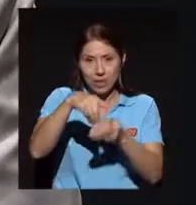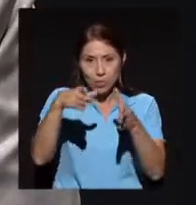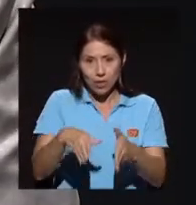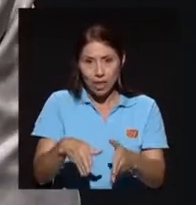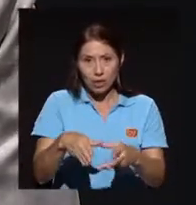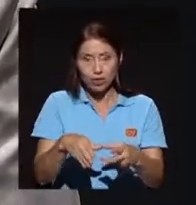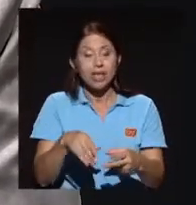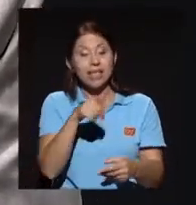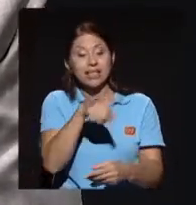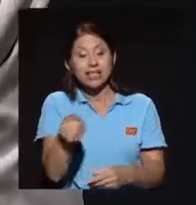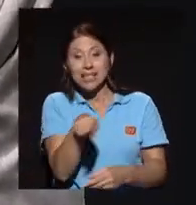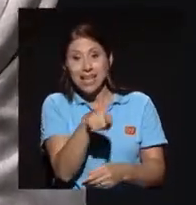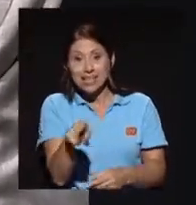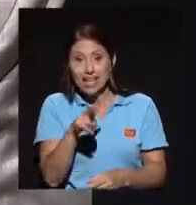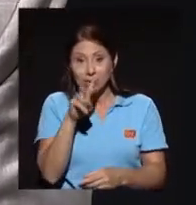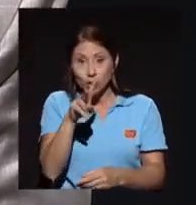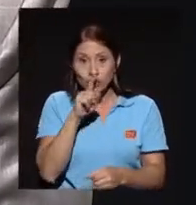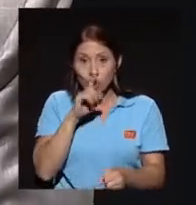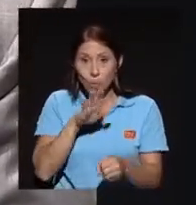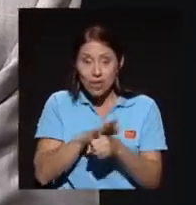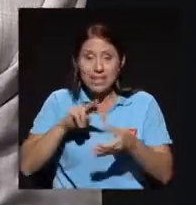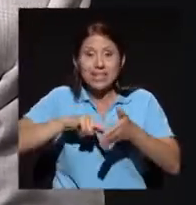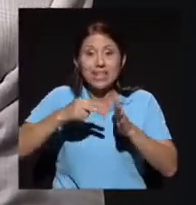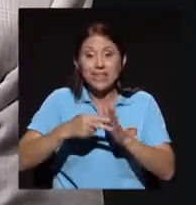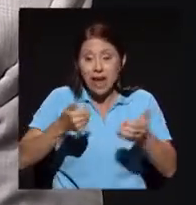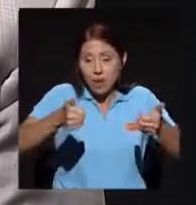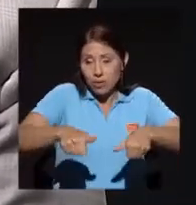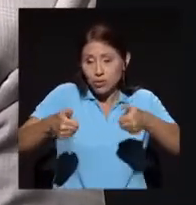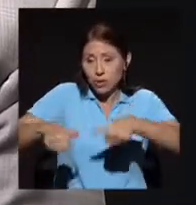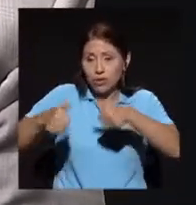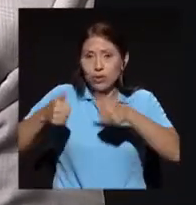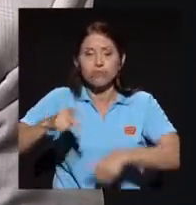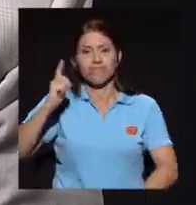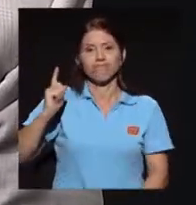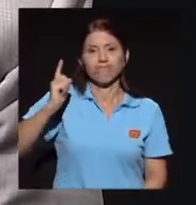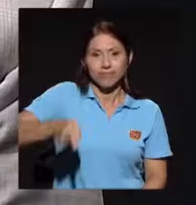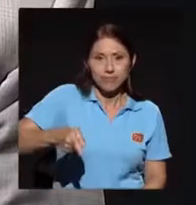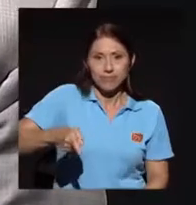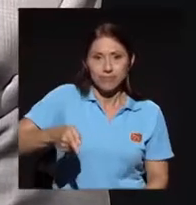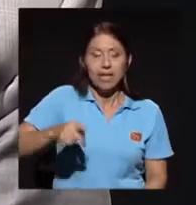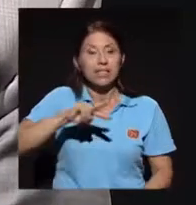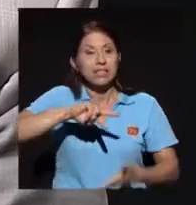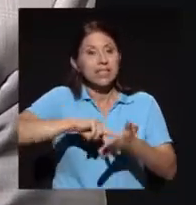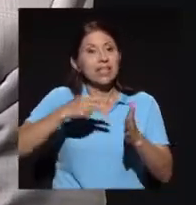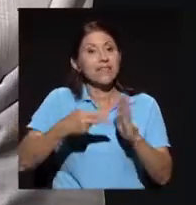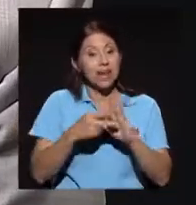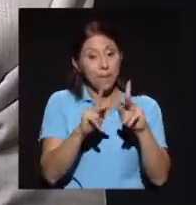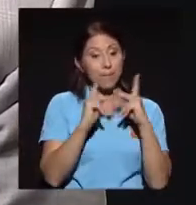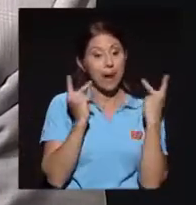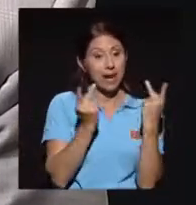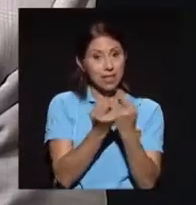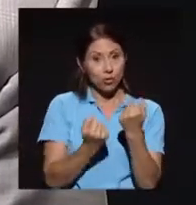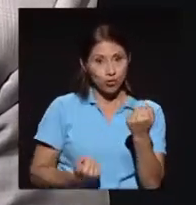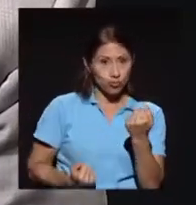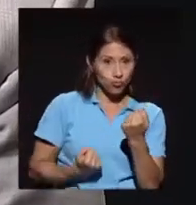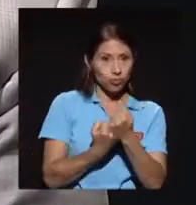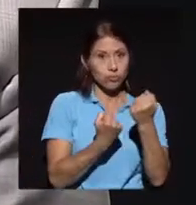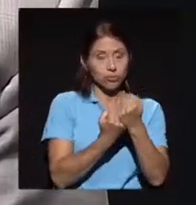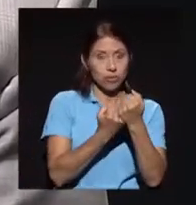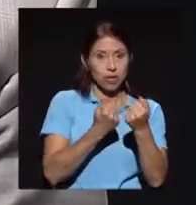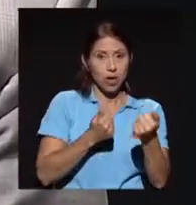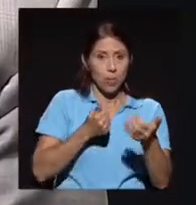acuerdos serían vinculantes qué significa que los partidos que los votaron a favor tienen el compromiso de